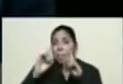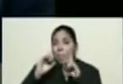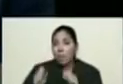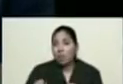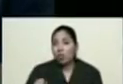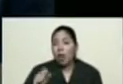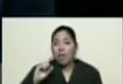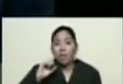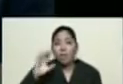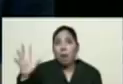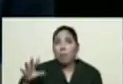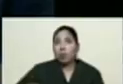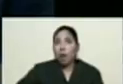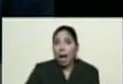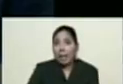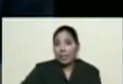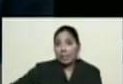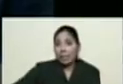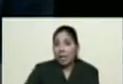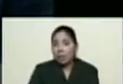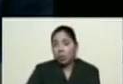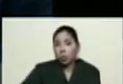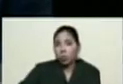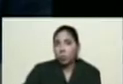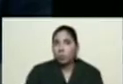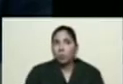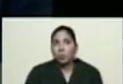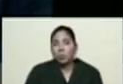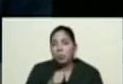maravilloso. Gracias, Fruto.